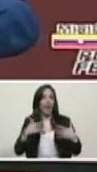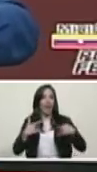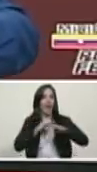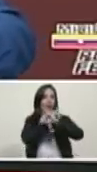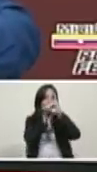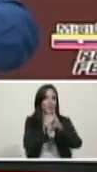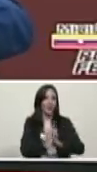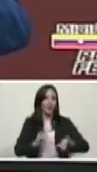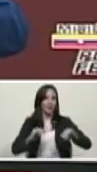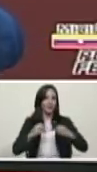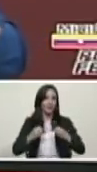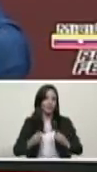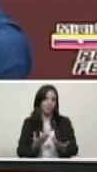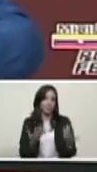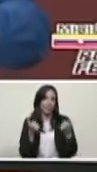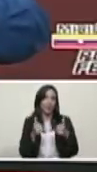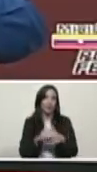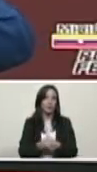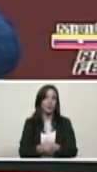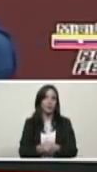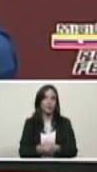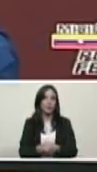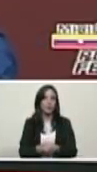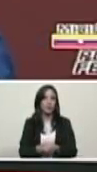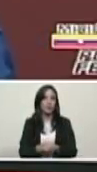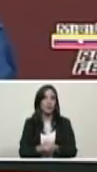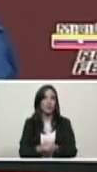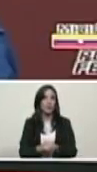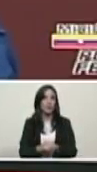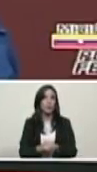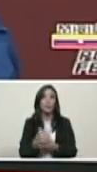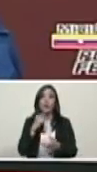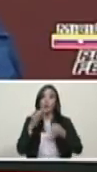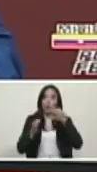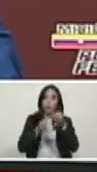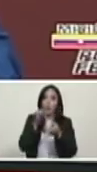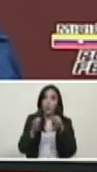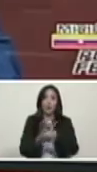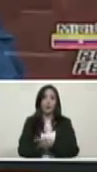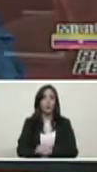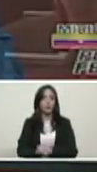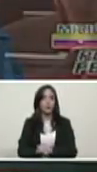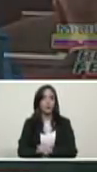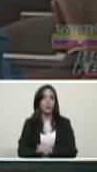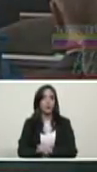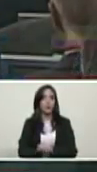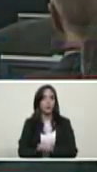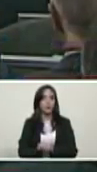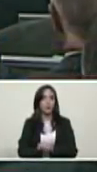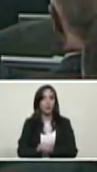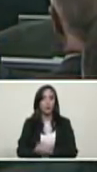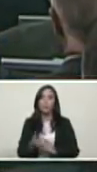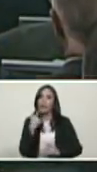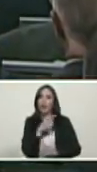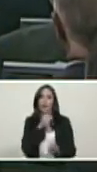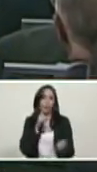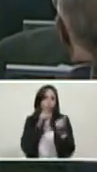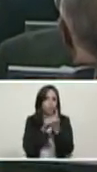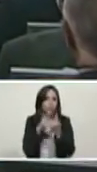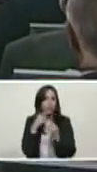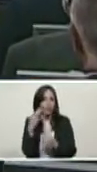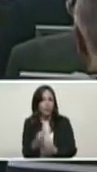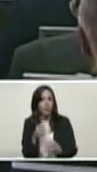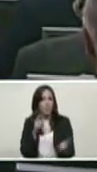se le toca la mano cuando se le habla cuando se le explica y luego cuando se busca la solución y se encuentra